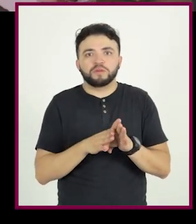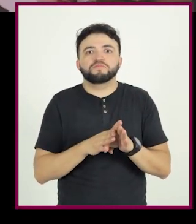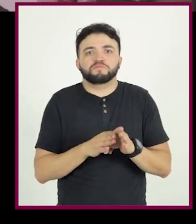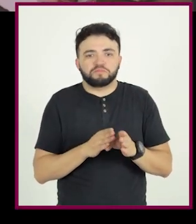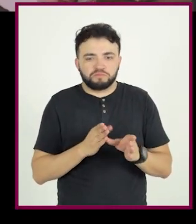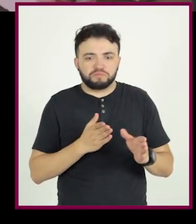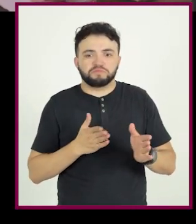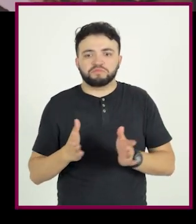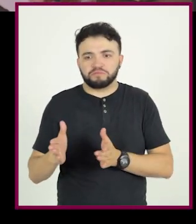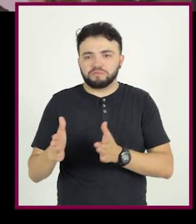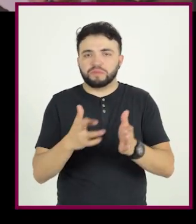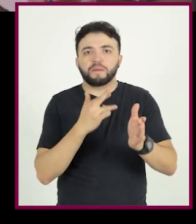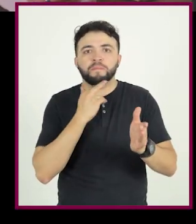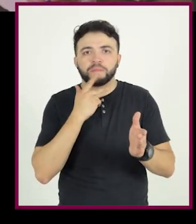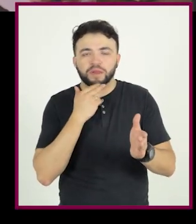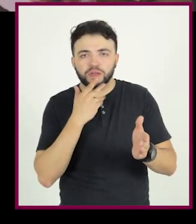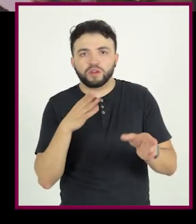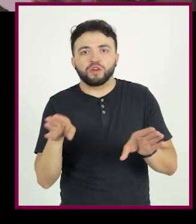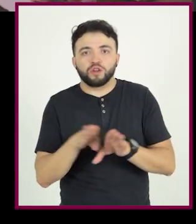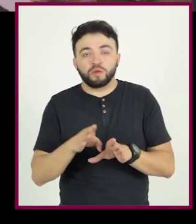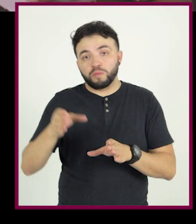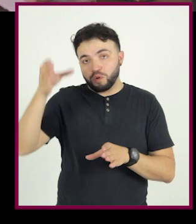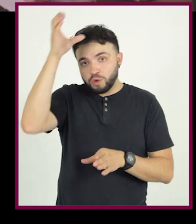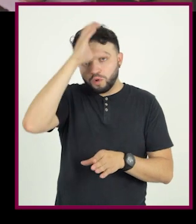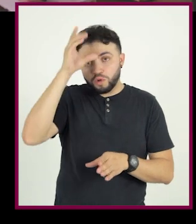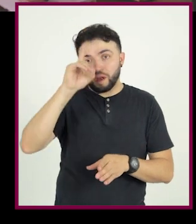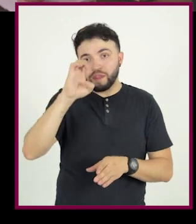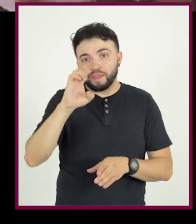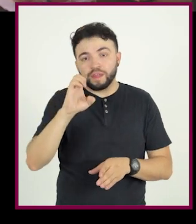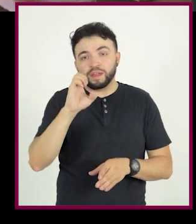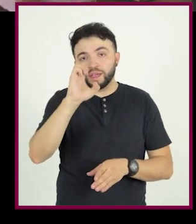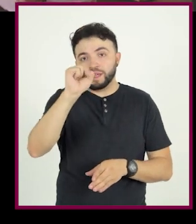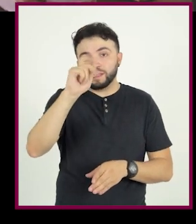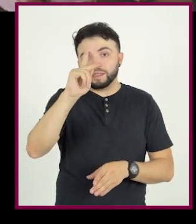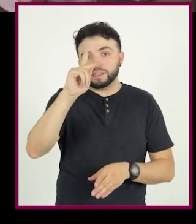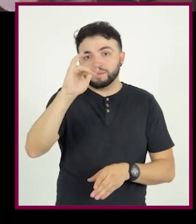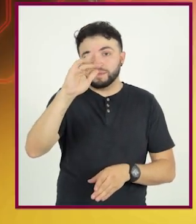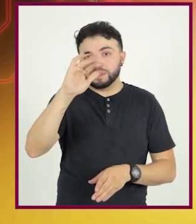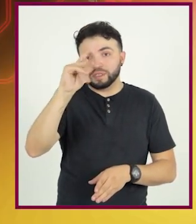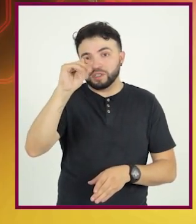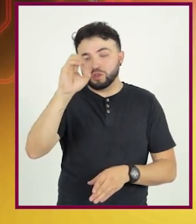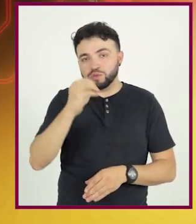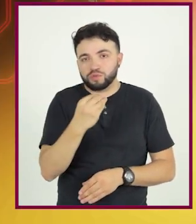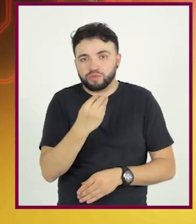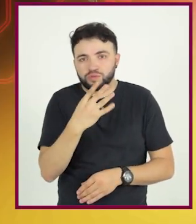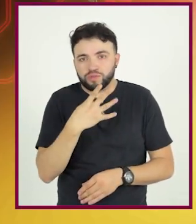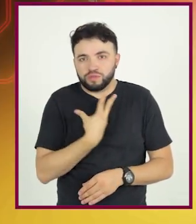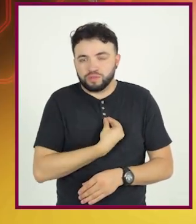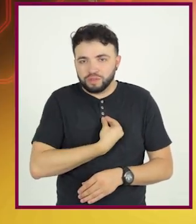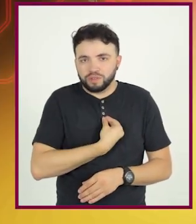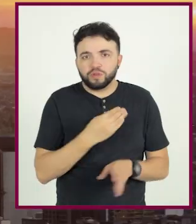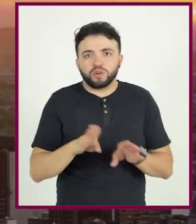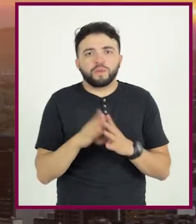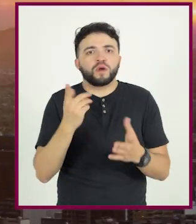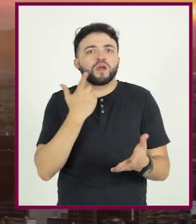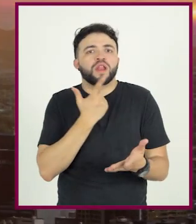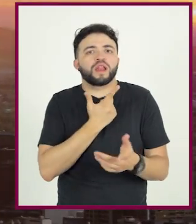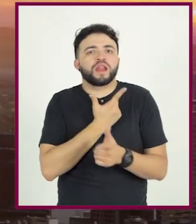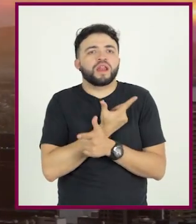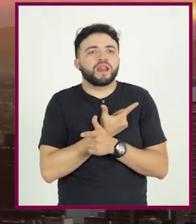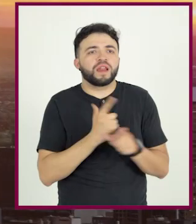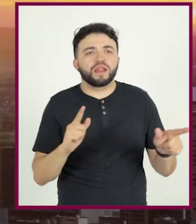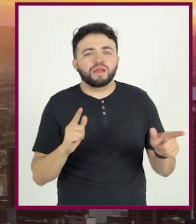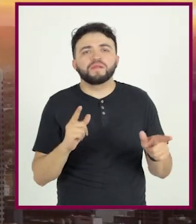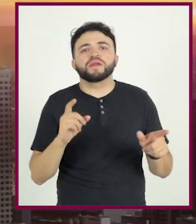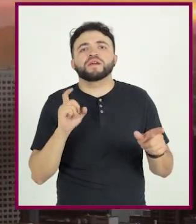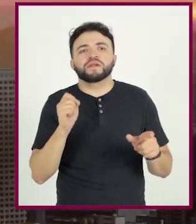la consideró en íntima relación con el desarrollo de la conciencia del espíritu, es decir, de la libertad que permite a